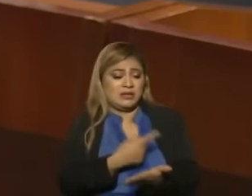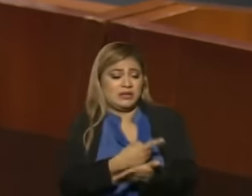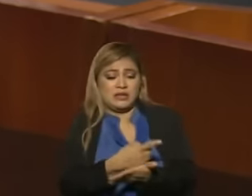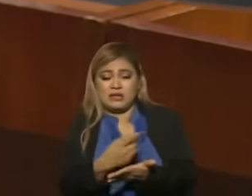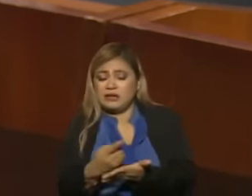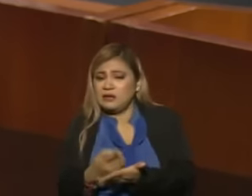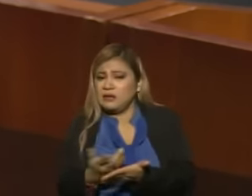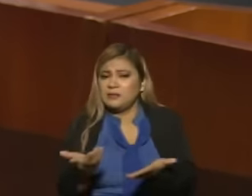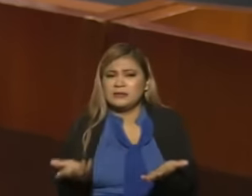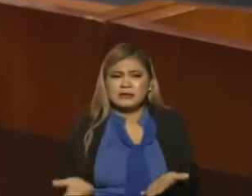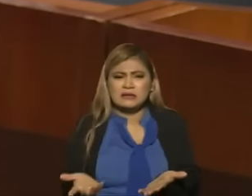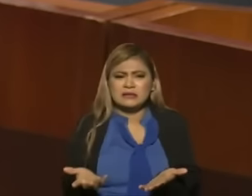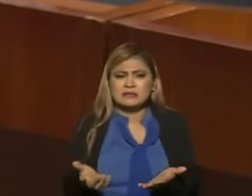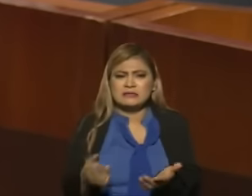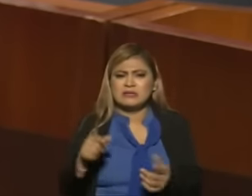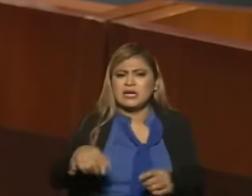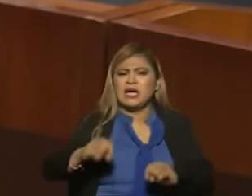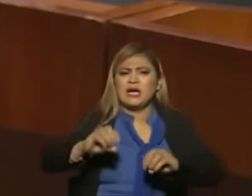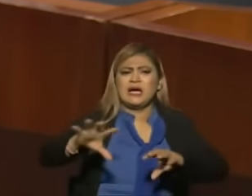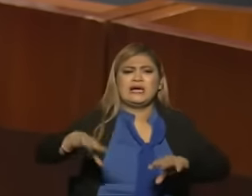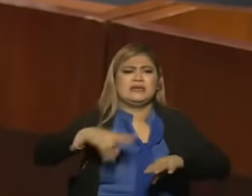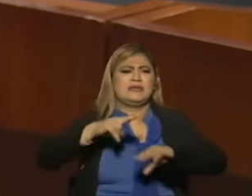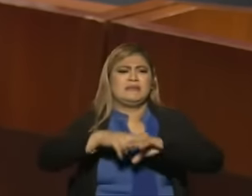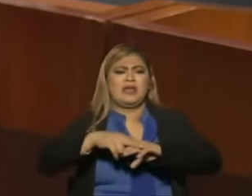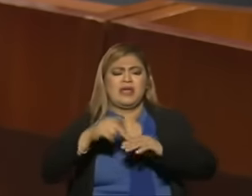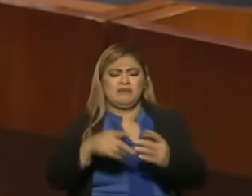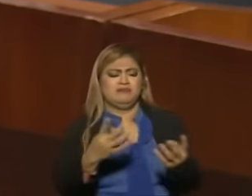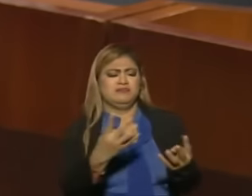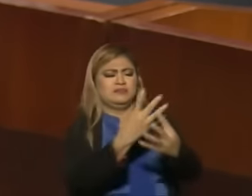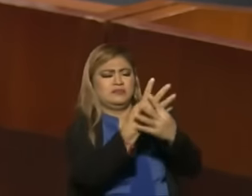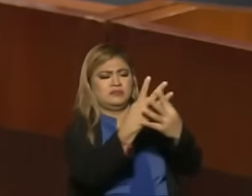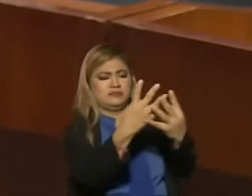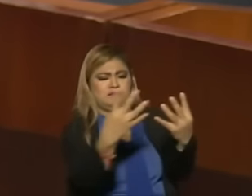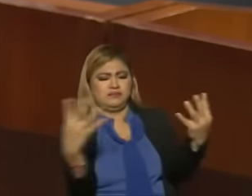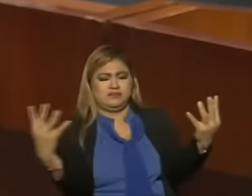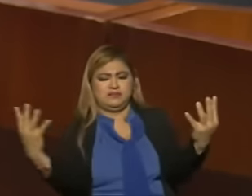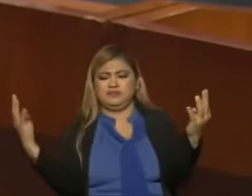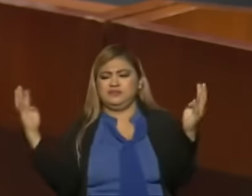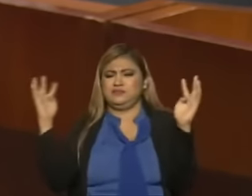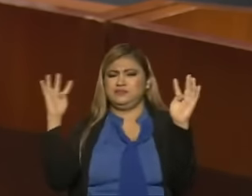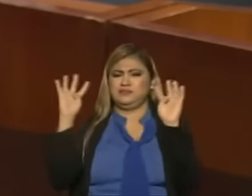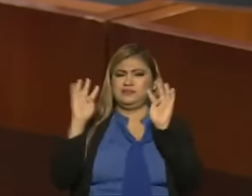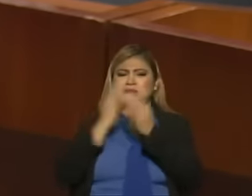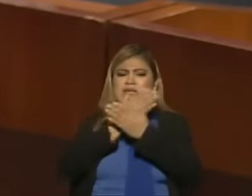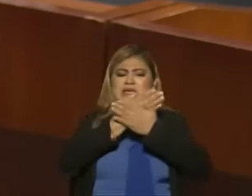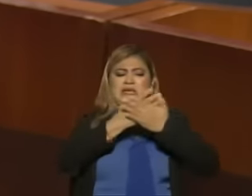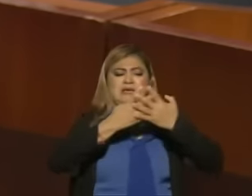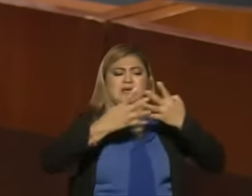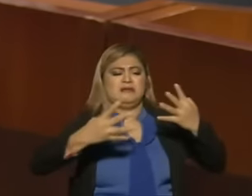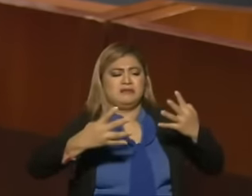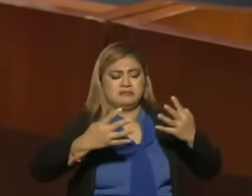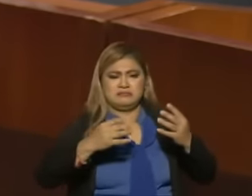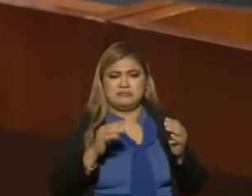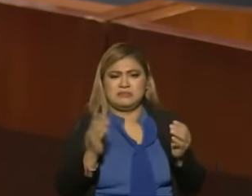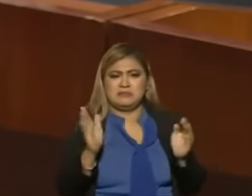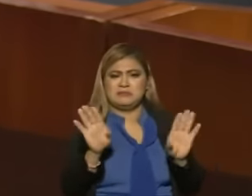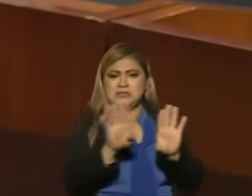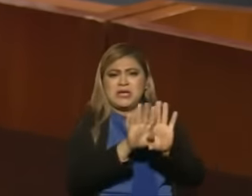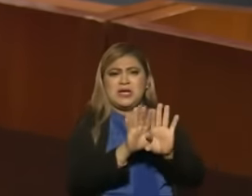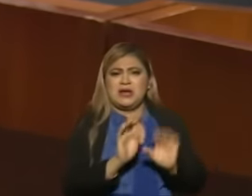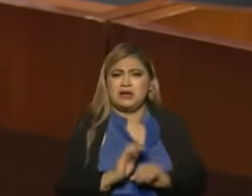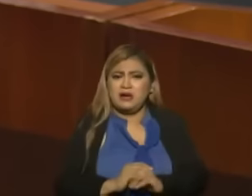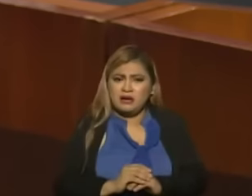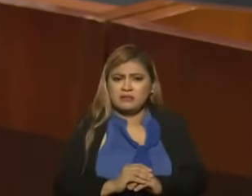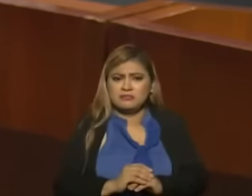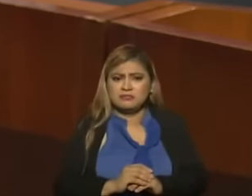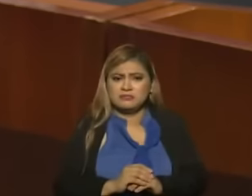tenemos una asamblea cercada, aquí tenemos a un pueblo reprimido y a sido una discusión de funcionarios